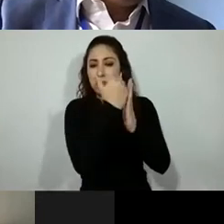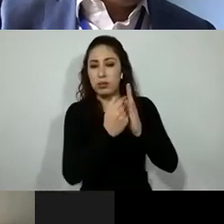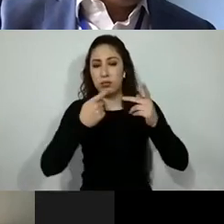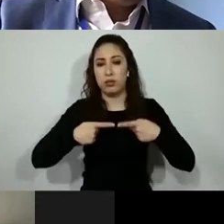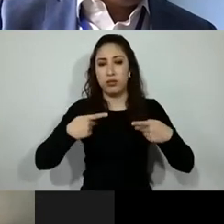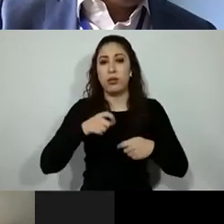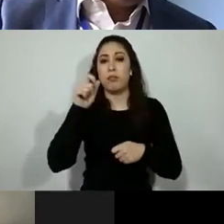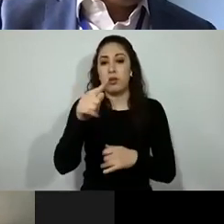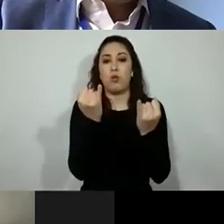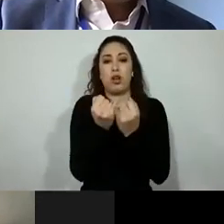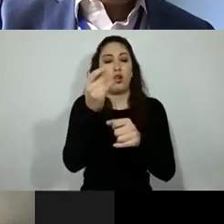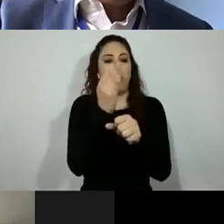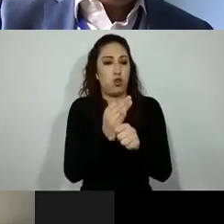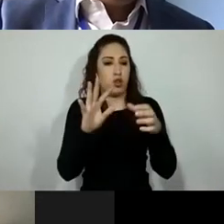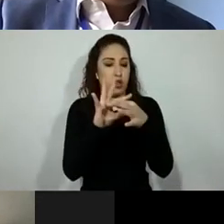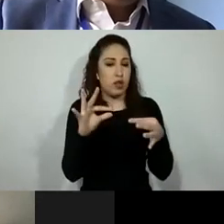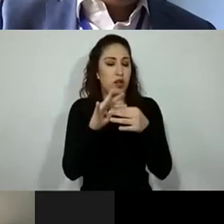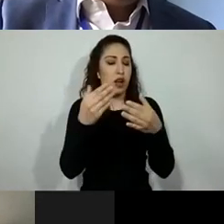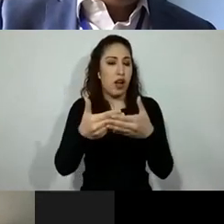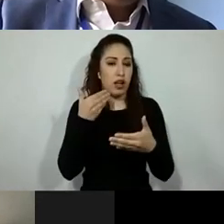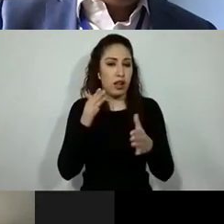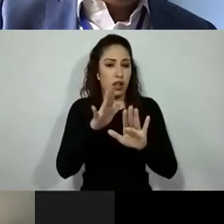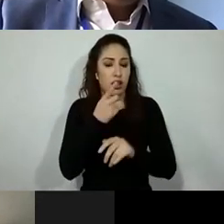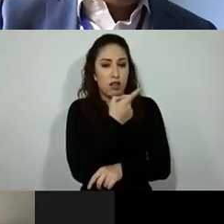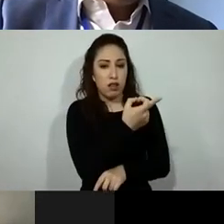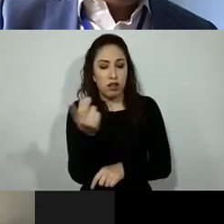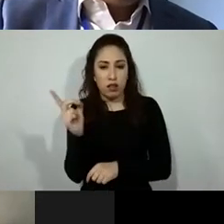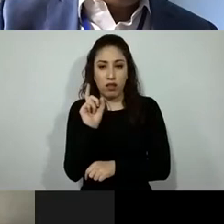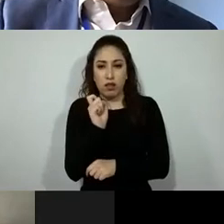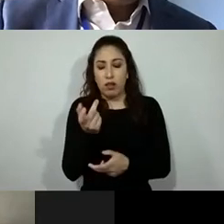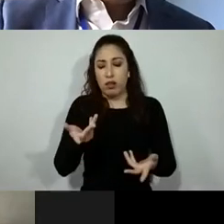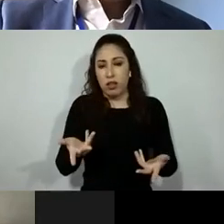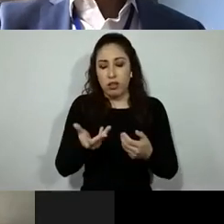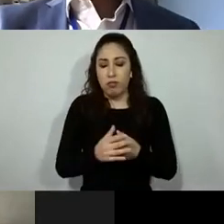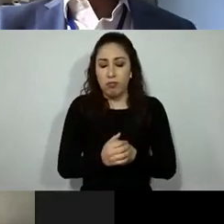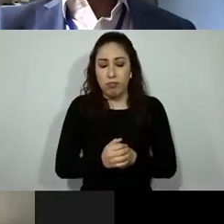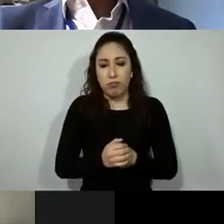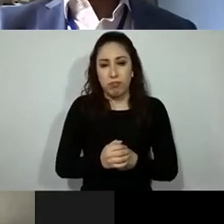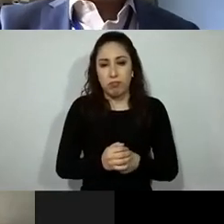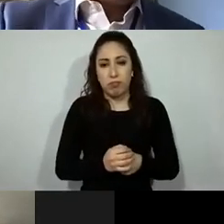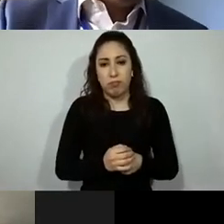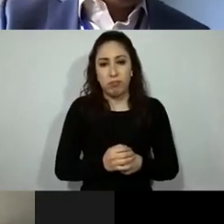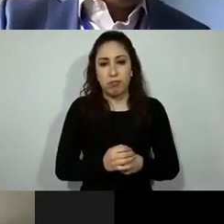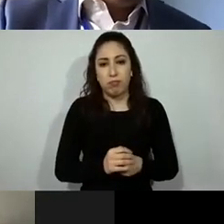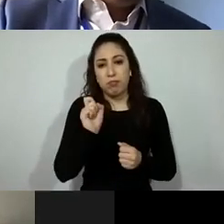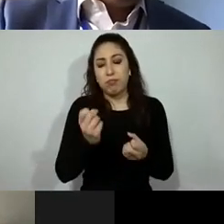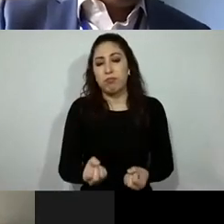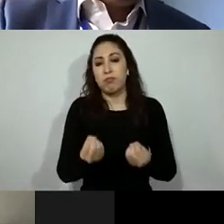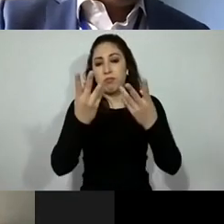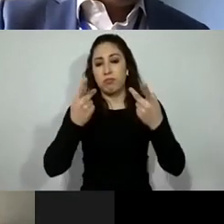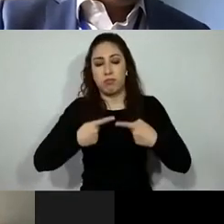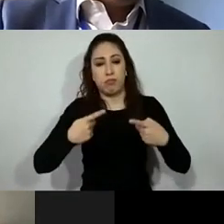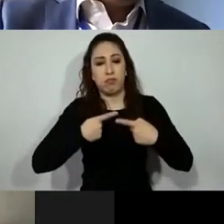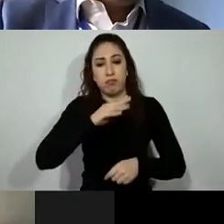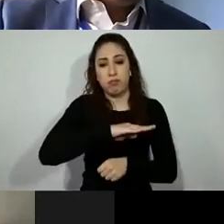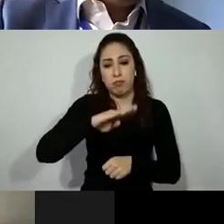también, ¿sí?, que el tema de la mortalidad en Iztapalapa y